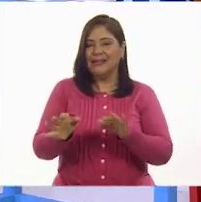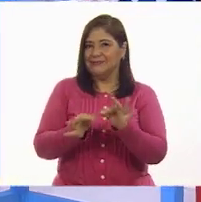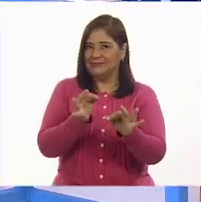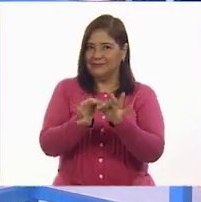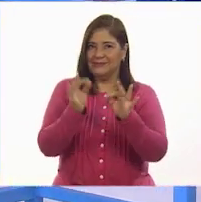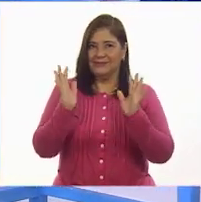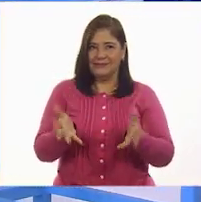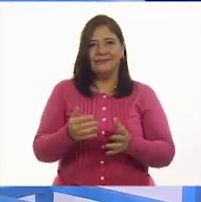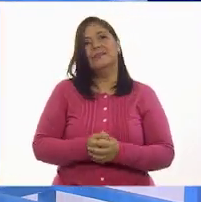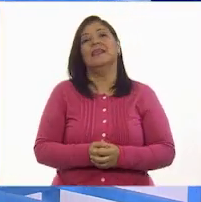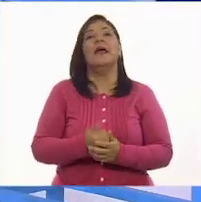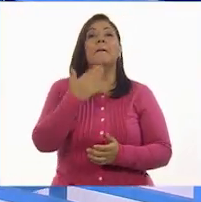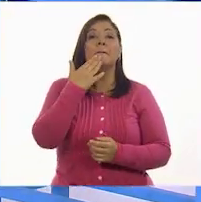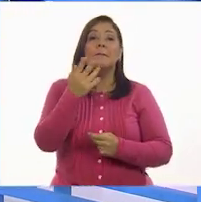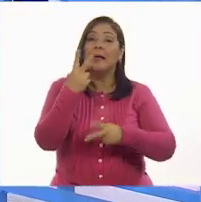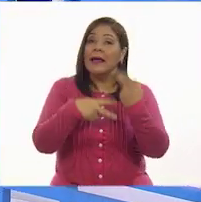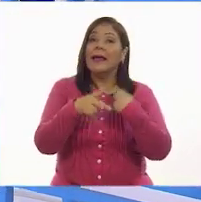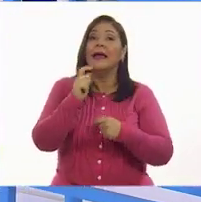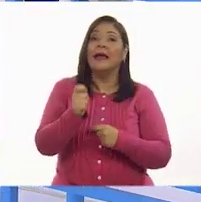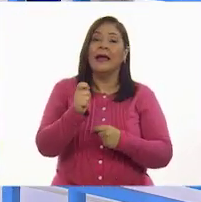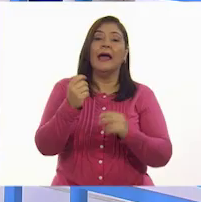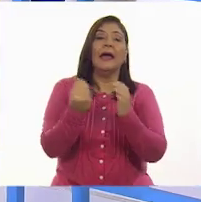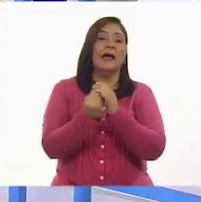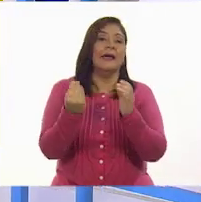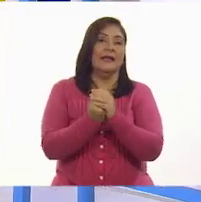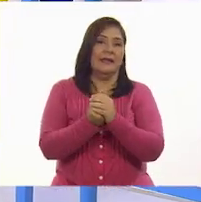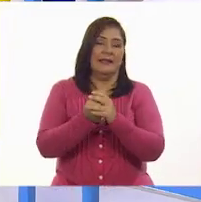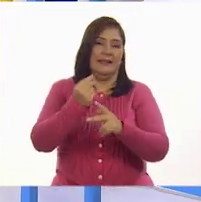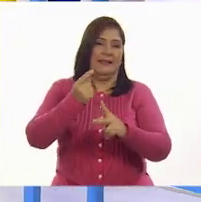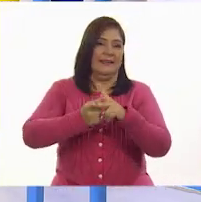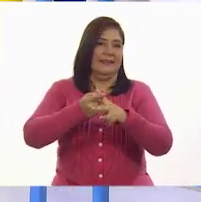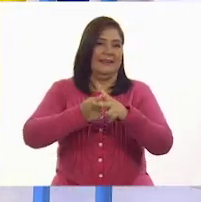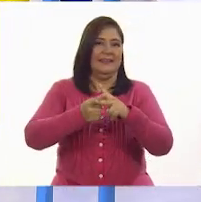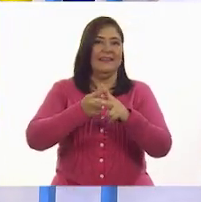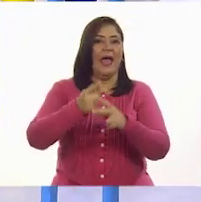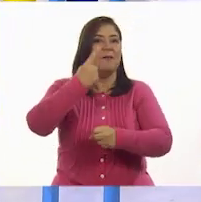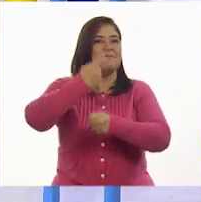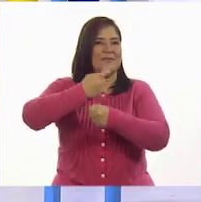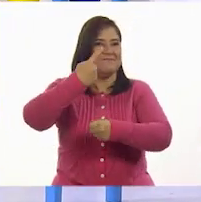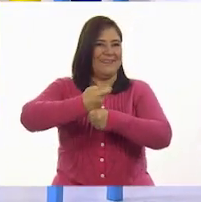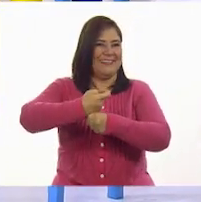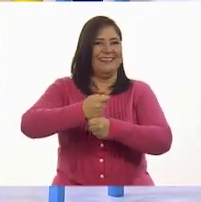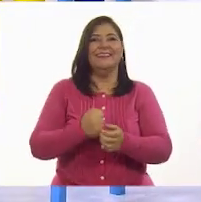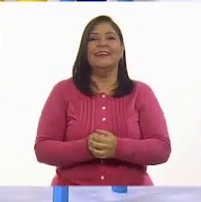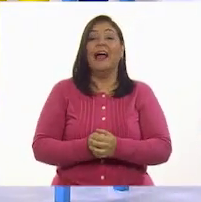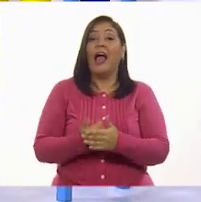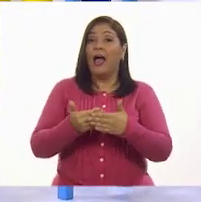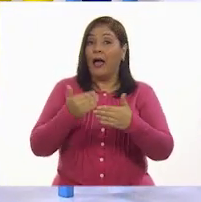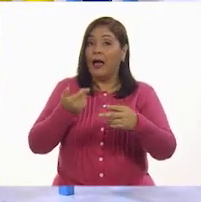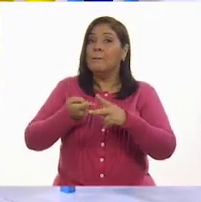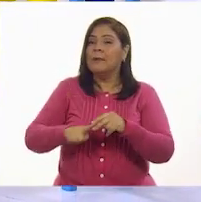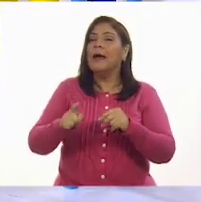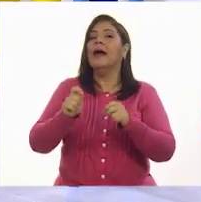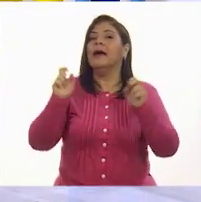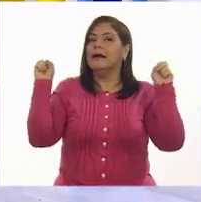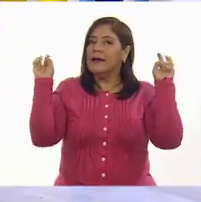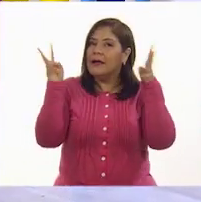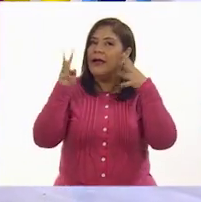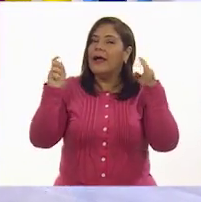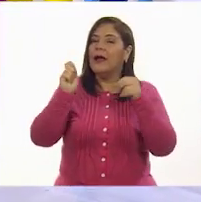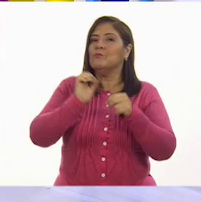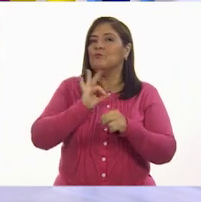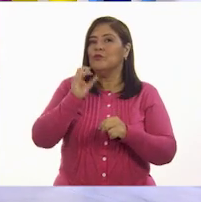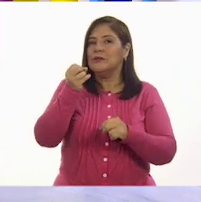Listo. Bienvenidos a tu asignatura de matemáticas de primero. Antes de empezar, vamos con Ajo Listo, que nos tiene